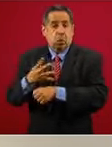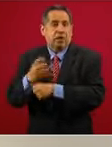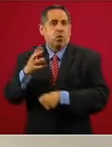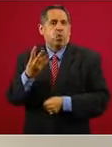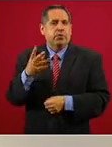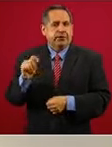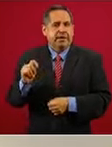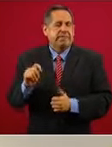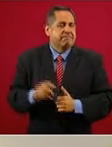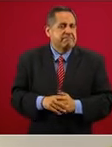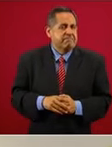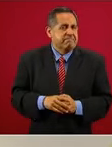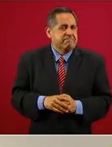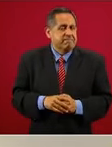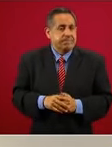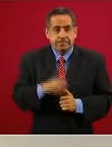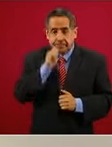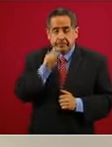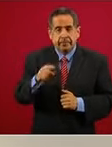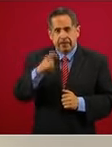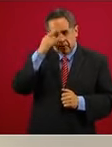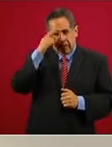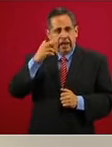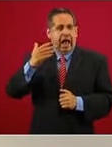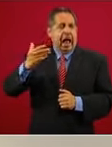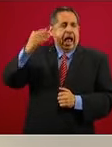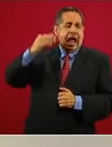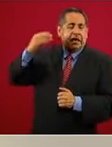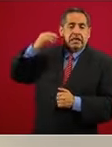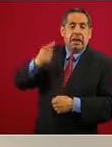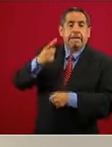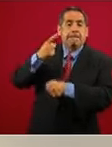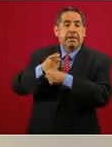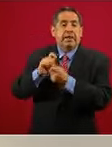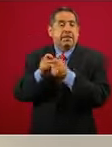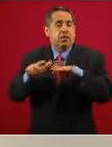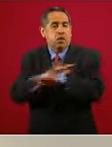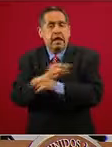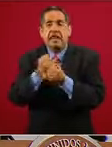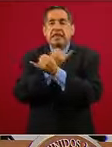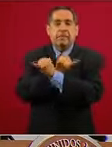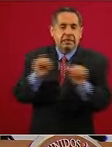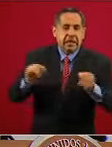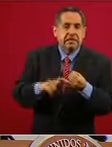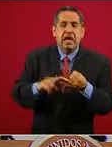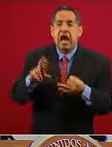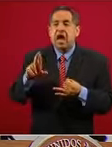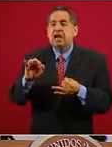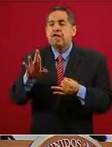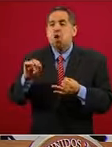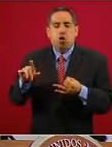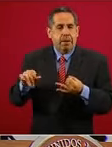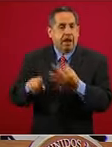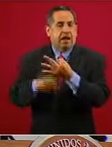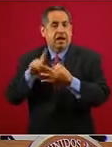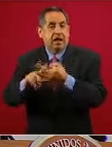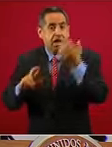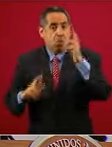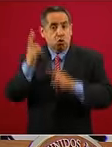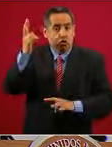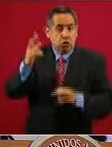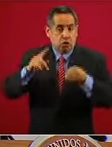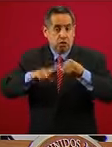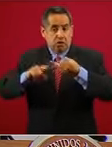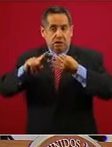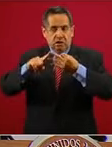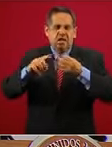recordar que las tres primeras transformaciones, la independencia, la reforma y la revolución, tuvieron que